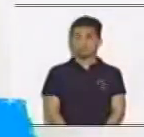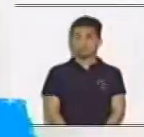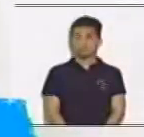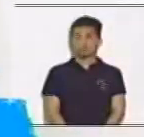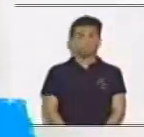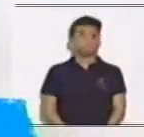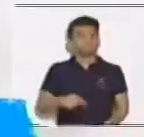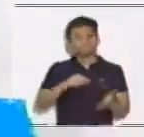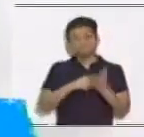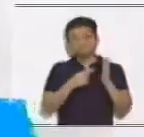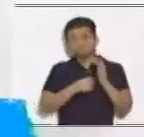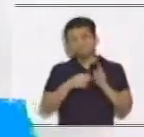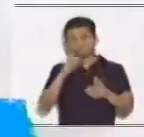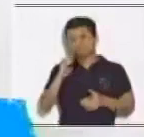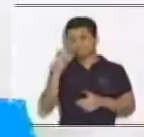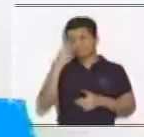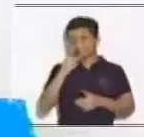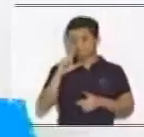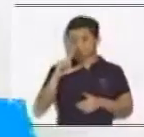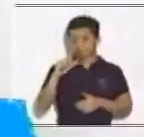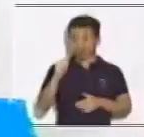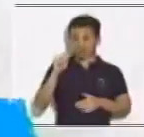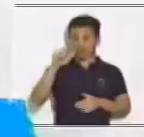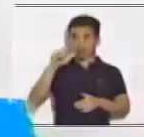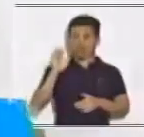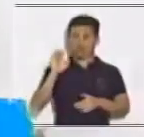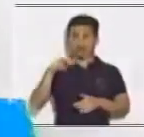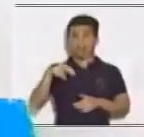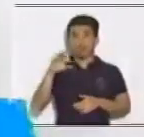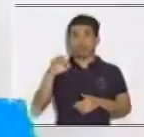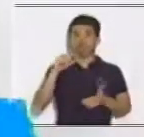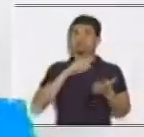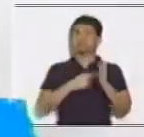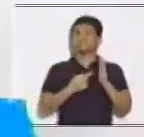¿Qué significa escaleno? Significa diferente.